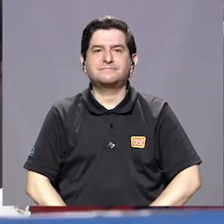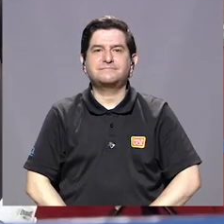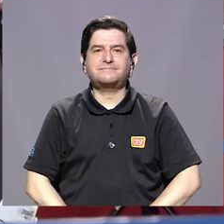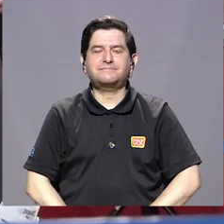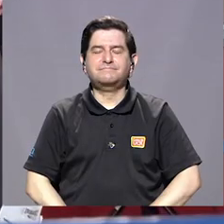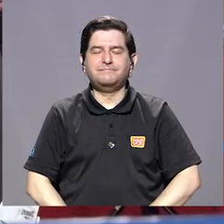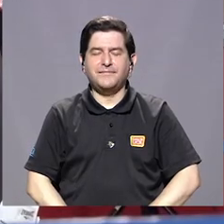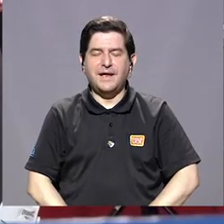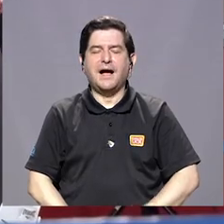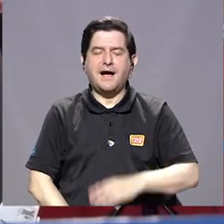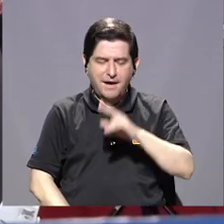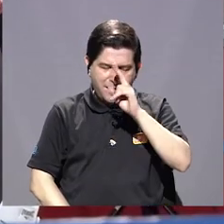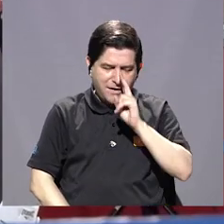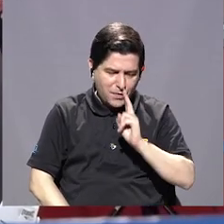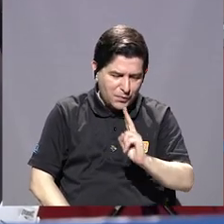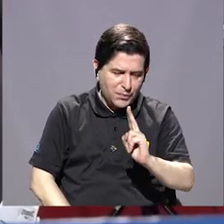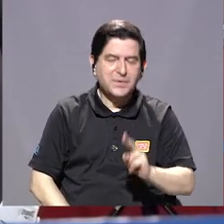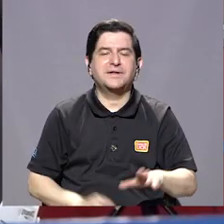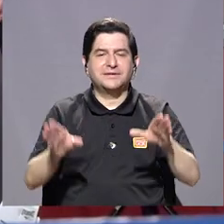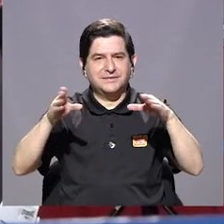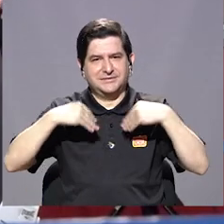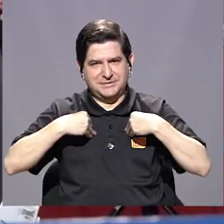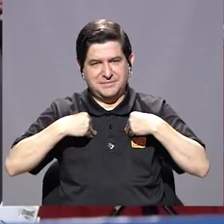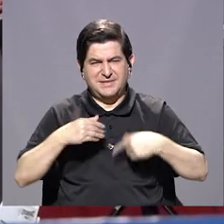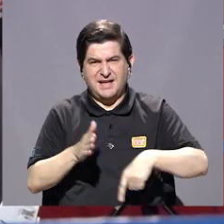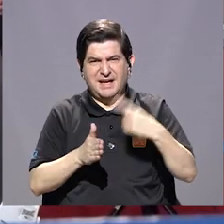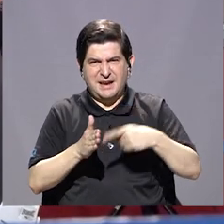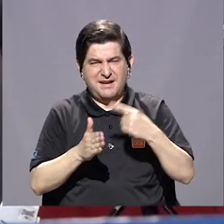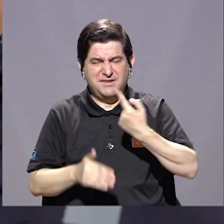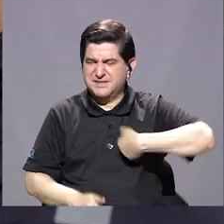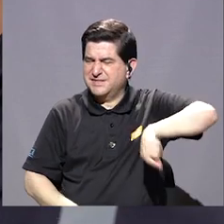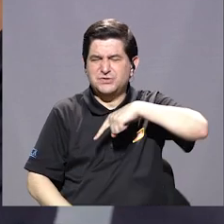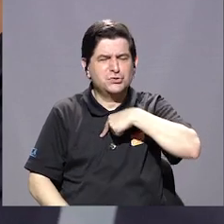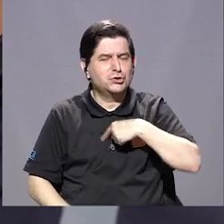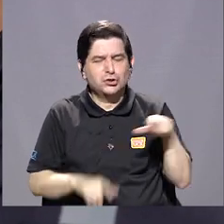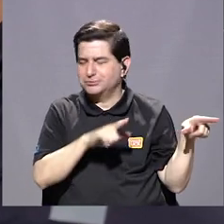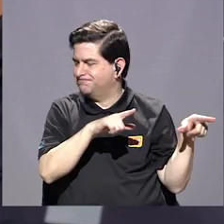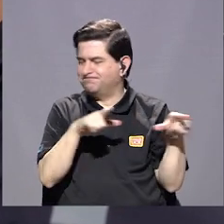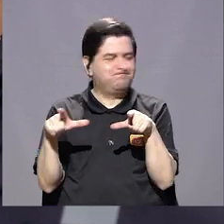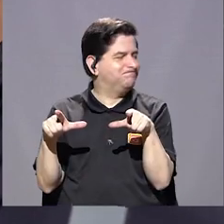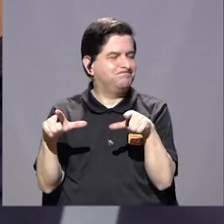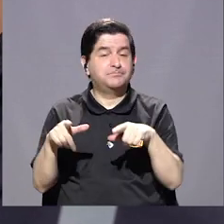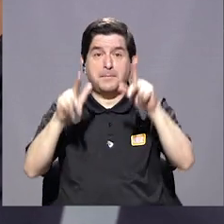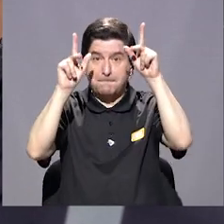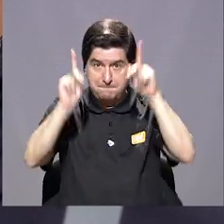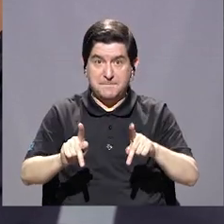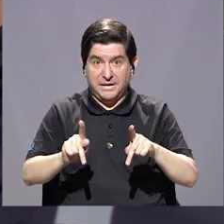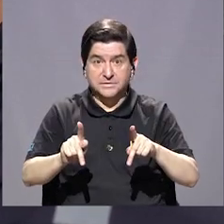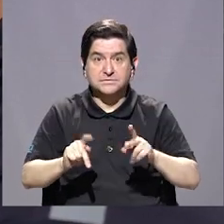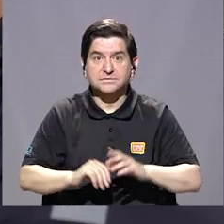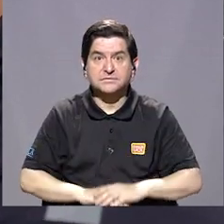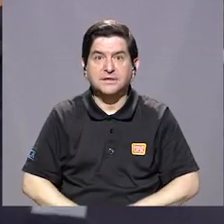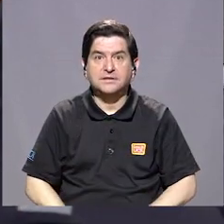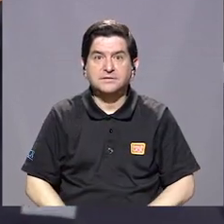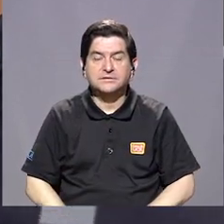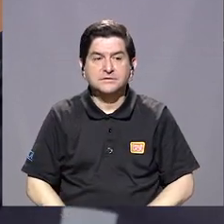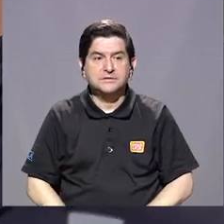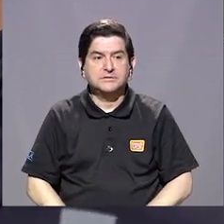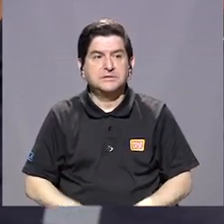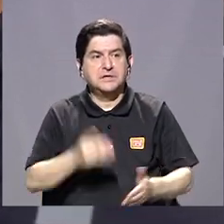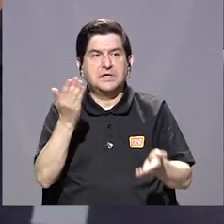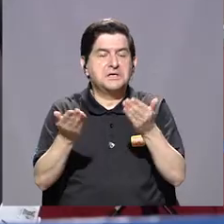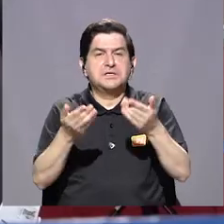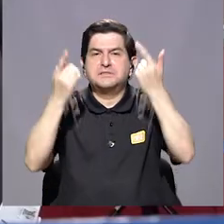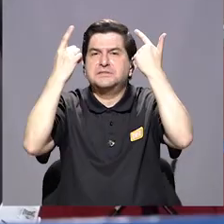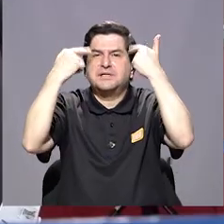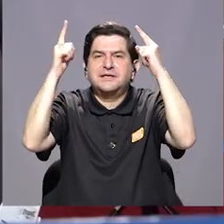Hay que tener la humildad para reconocer que a veces no estamos listos. Hay gente que recibe su